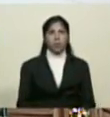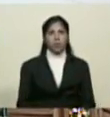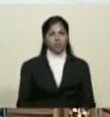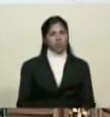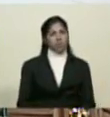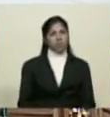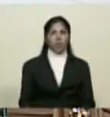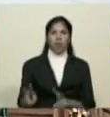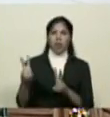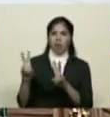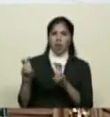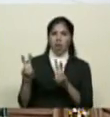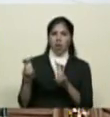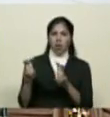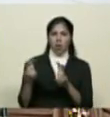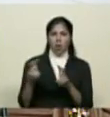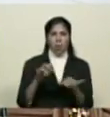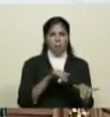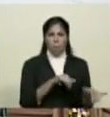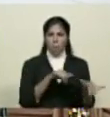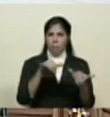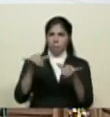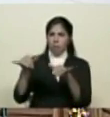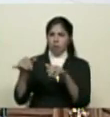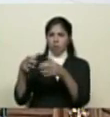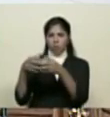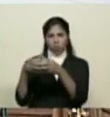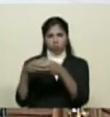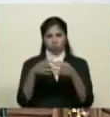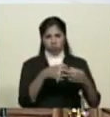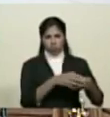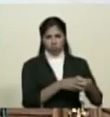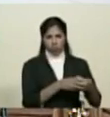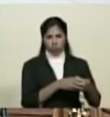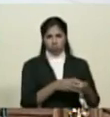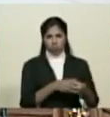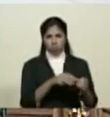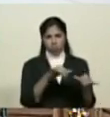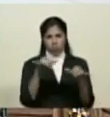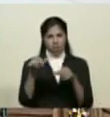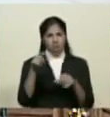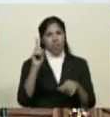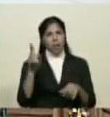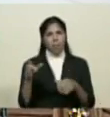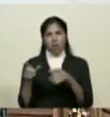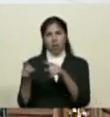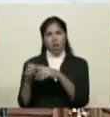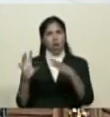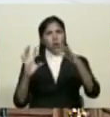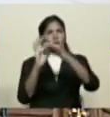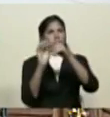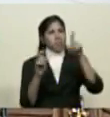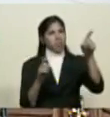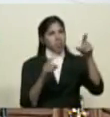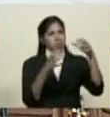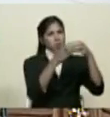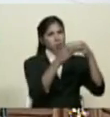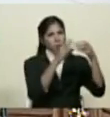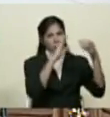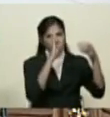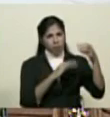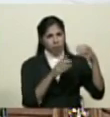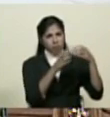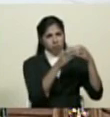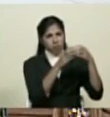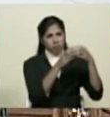extraño, ¿no? Es el mismo bufete que aparece contratado por la empresa Odebrecht. O sea, no hay otro bufete